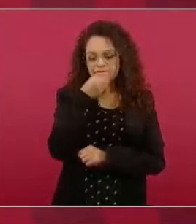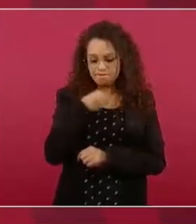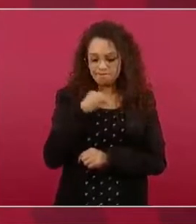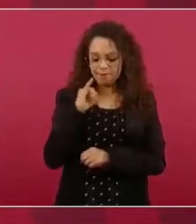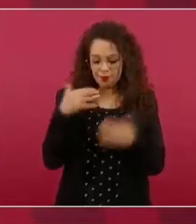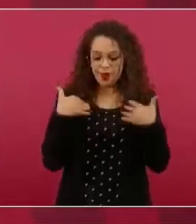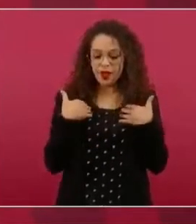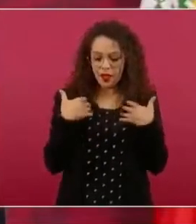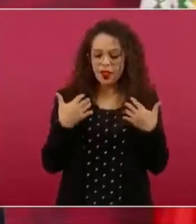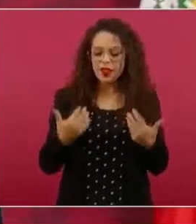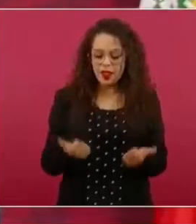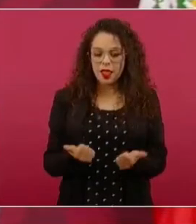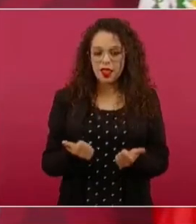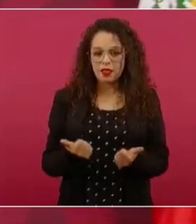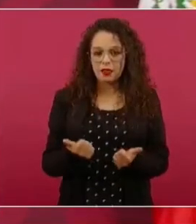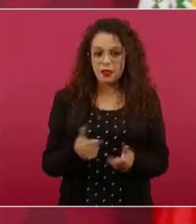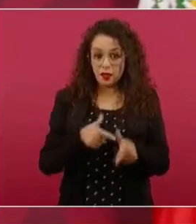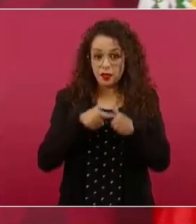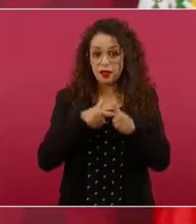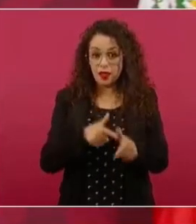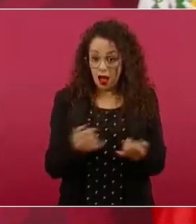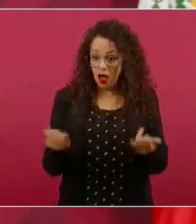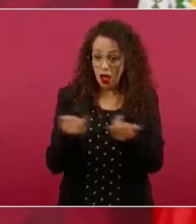de que ya no se podía seguir así,